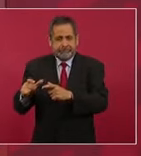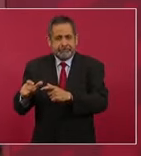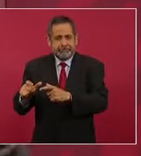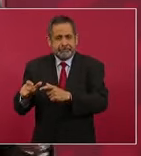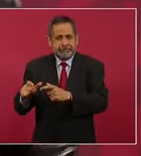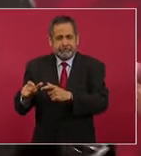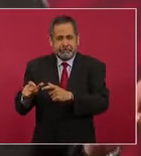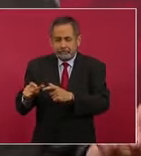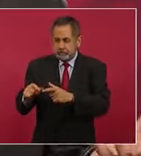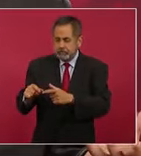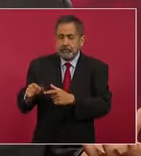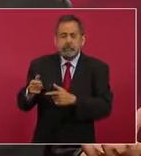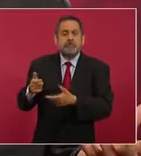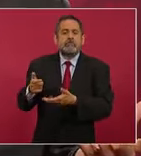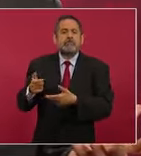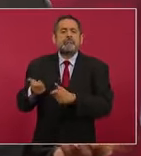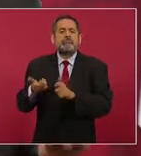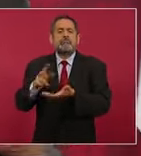la cobran